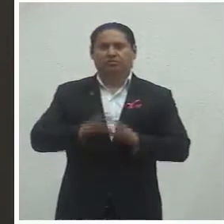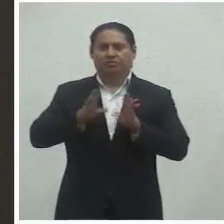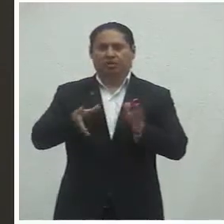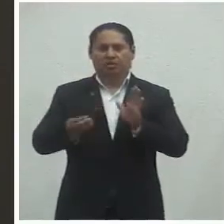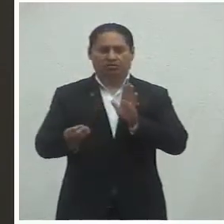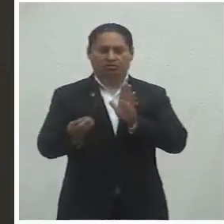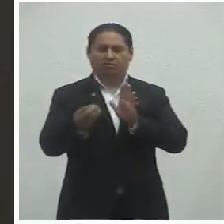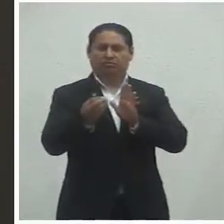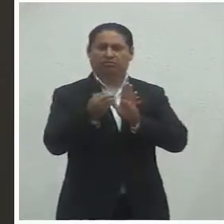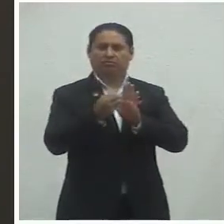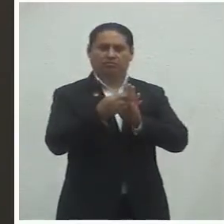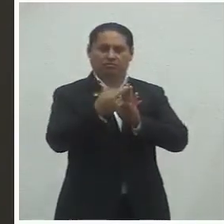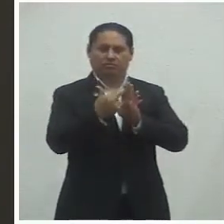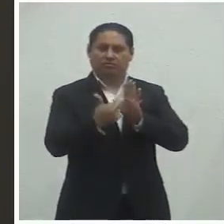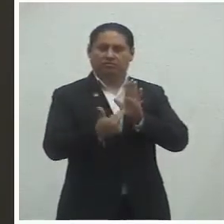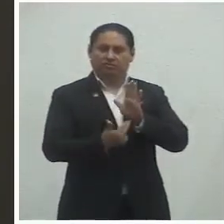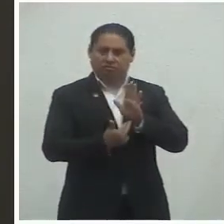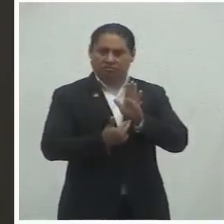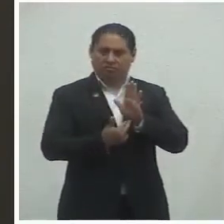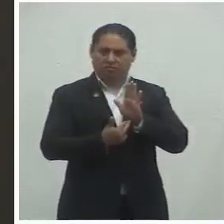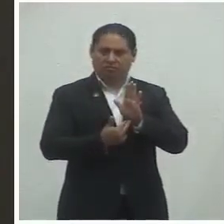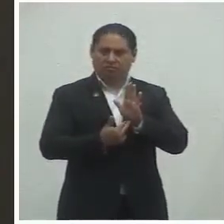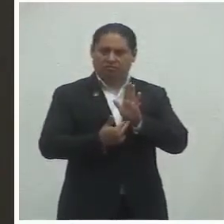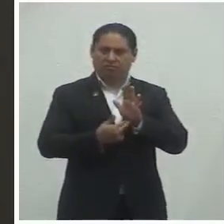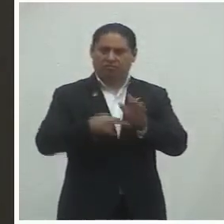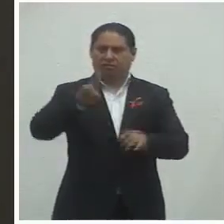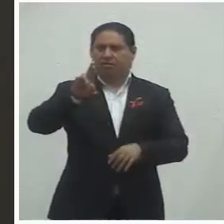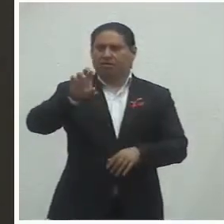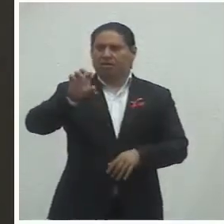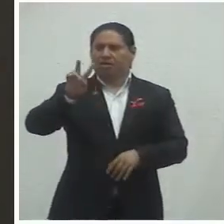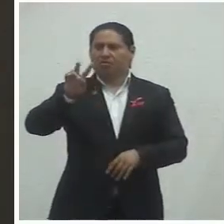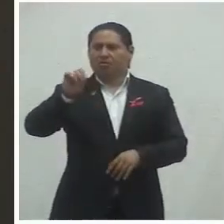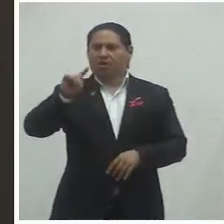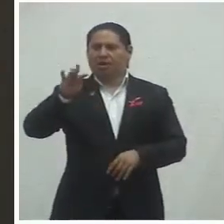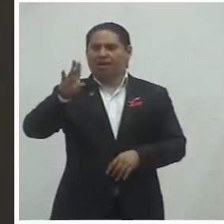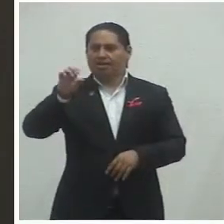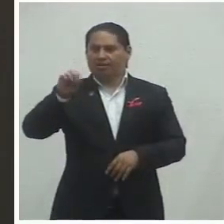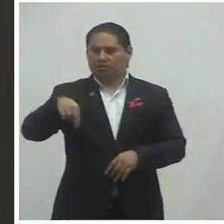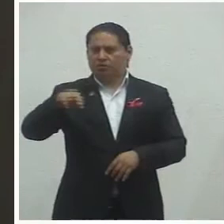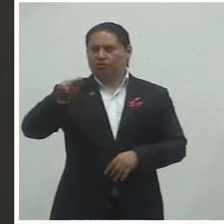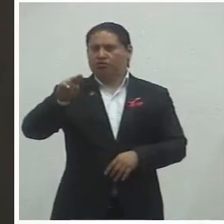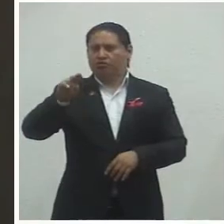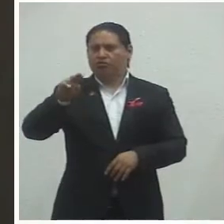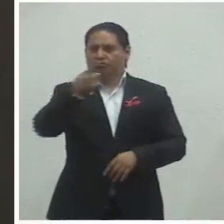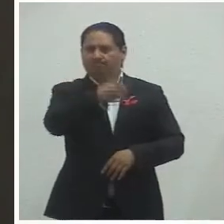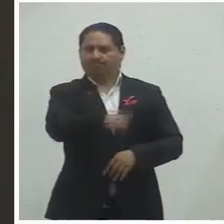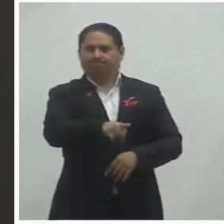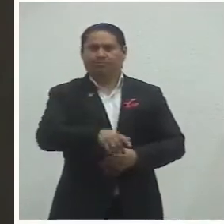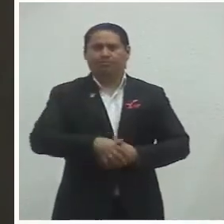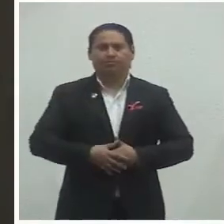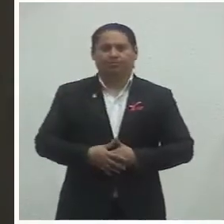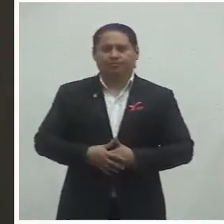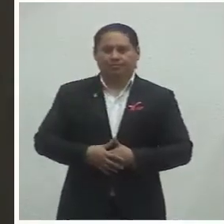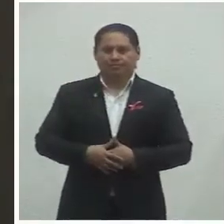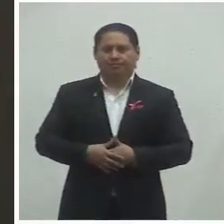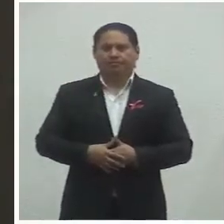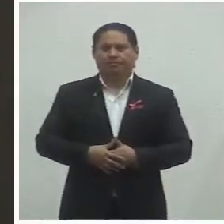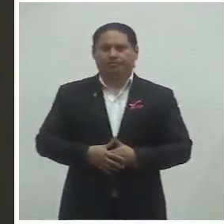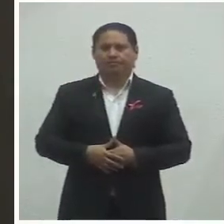establecido la revocación de mandato. Esta